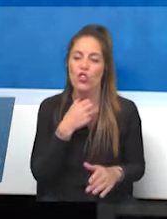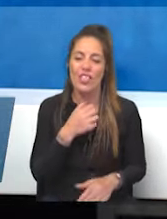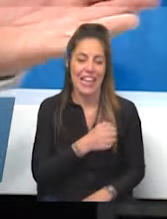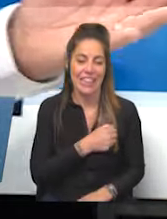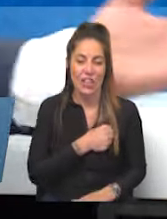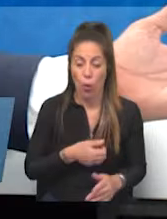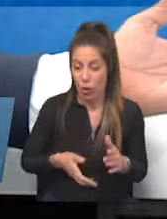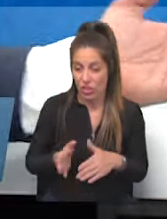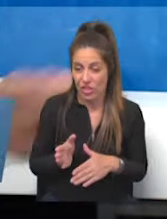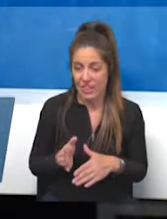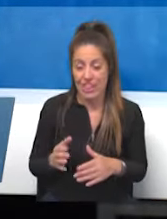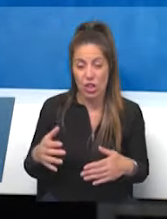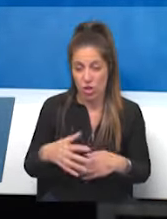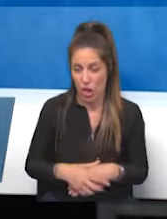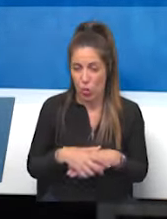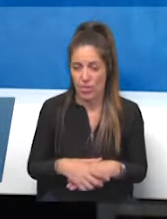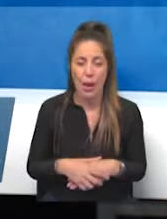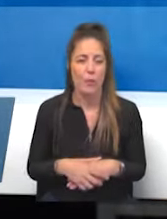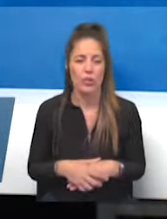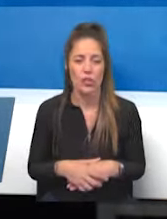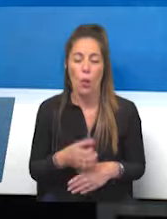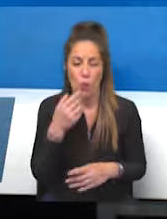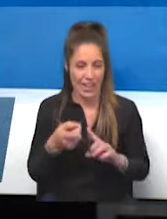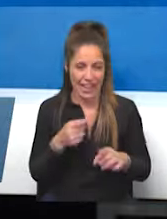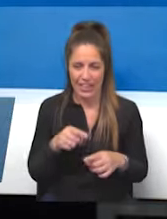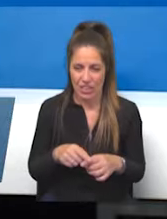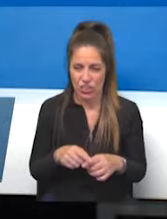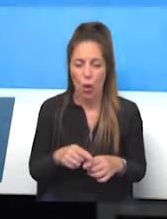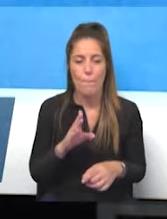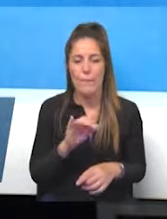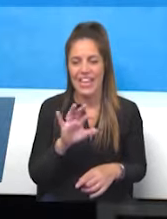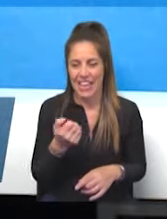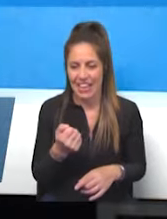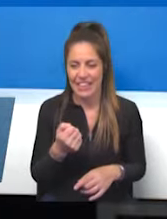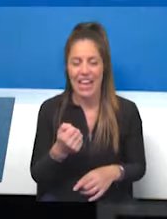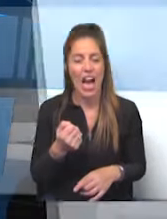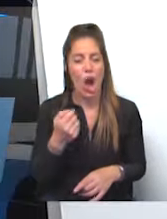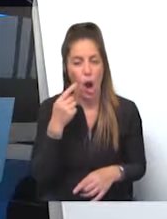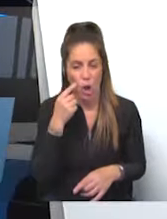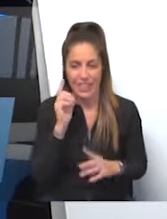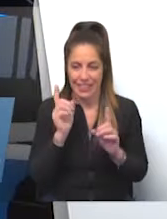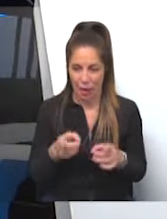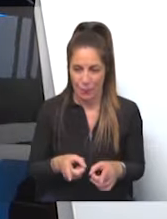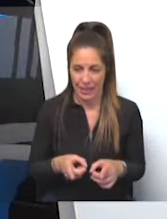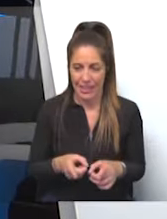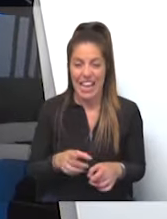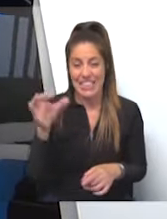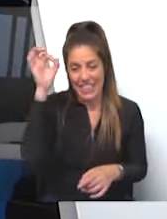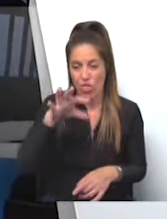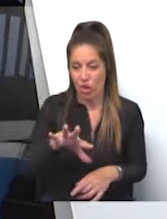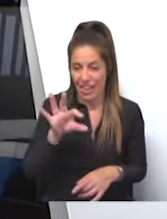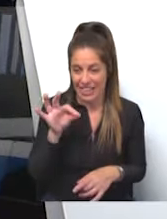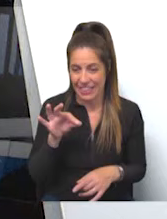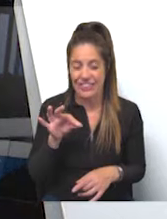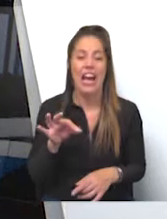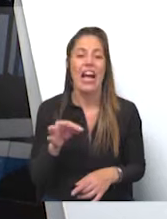salieron nos saludamos por supuesto tenemos buena relación con con Fernando Pereira con Blanca Rodríguez en la ahora electa este que